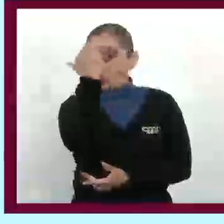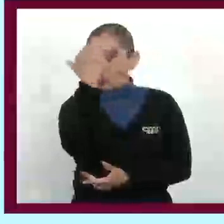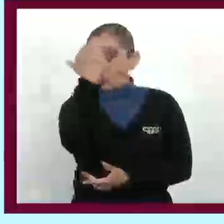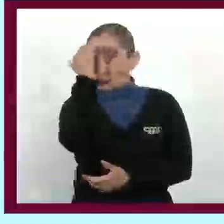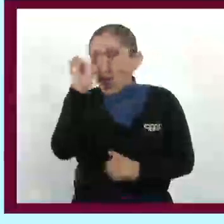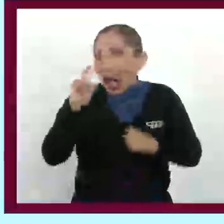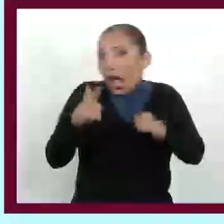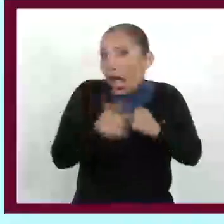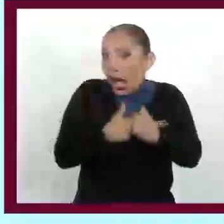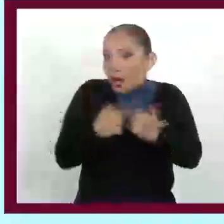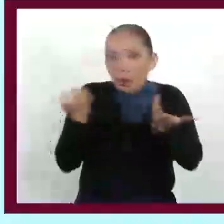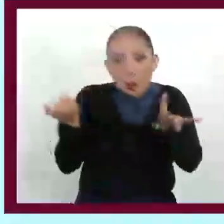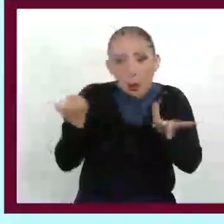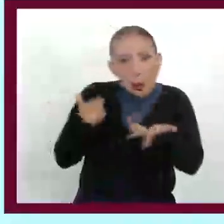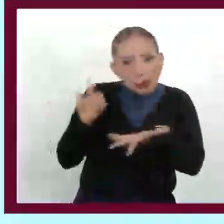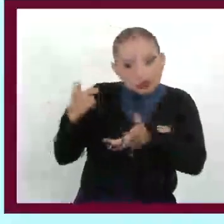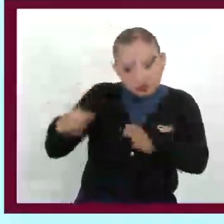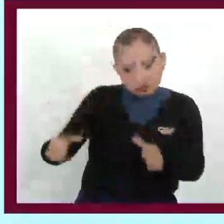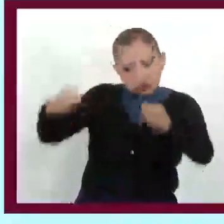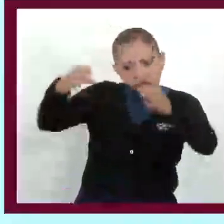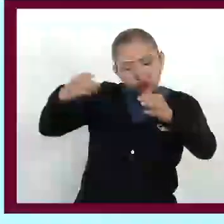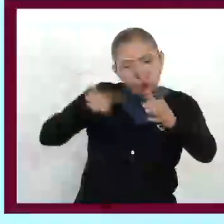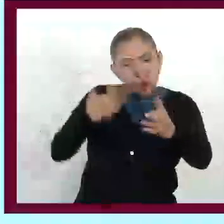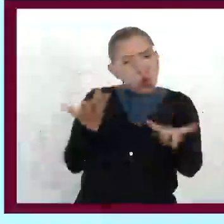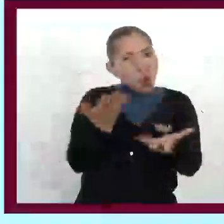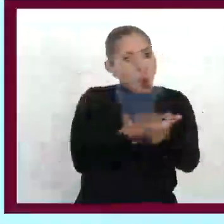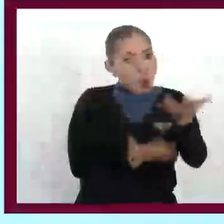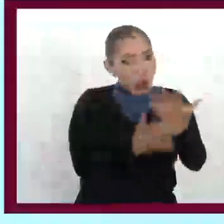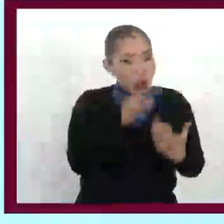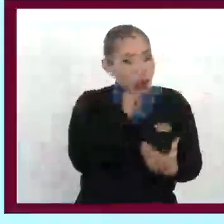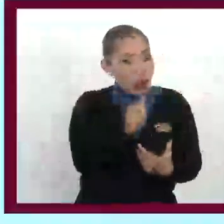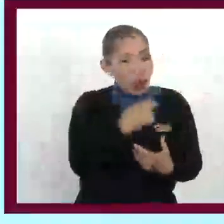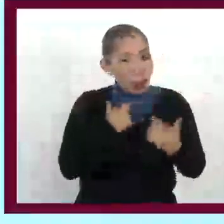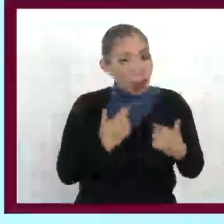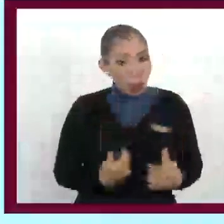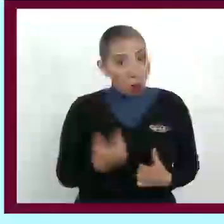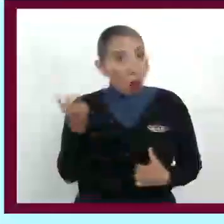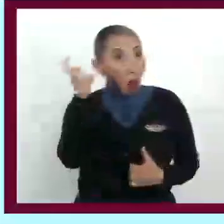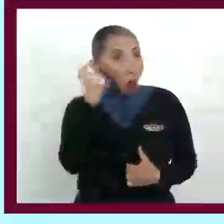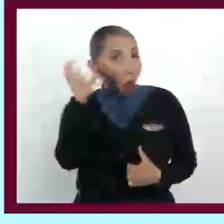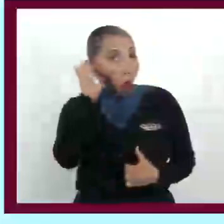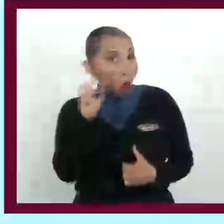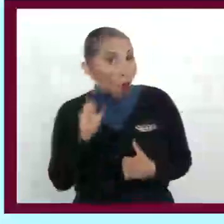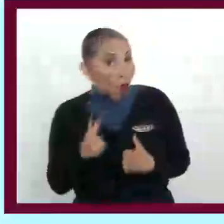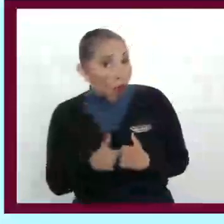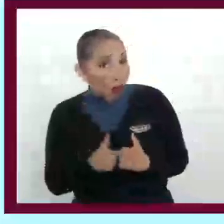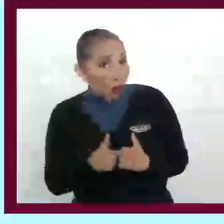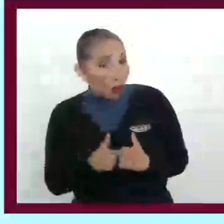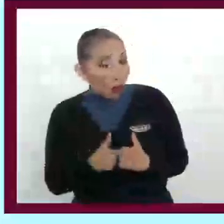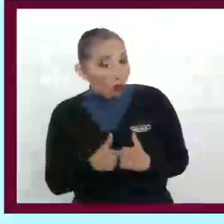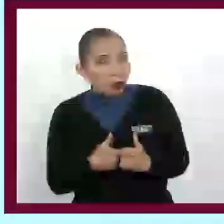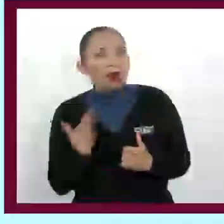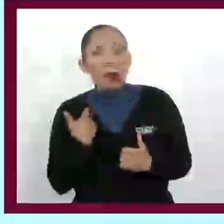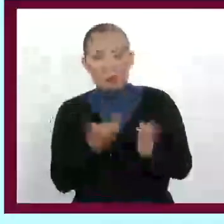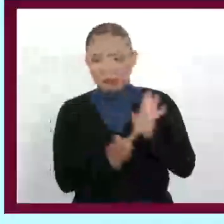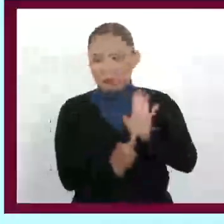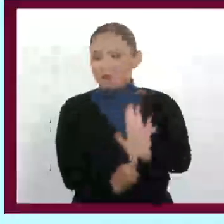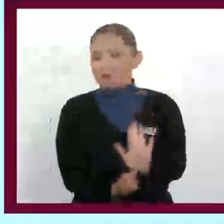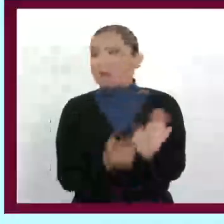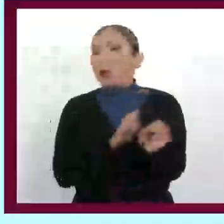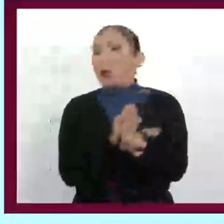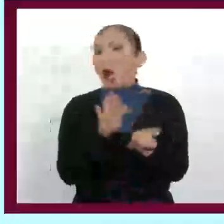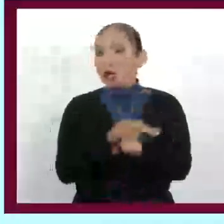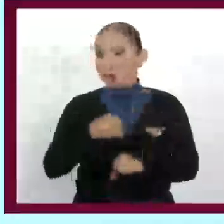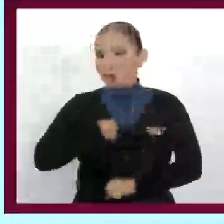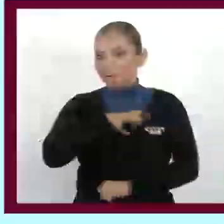conocen algún instrumento no fabricado por el ser humano y que emita sonidos armónicos? Por ahora les quiero mostrar